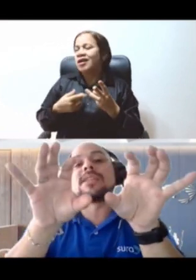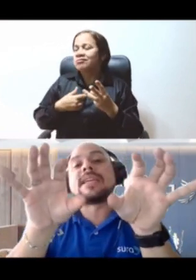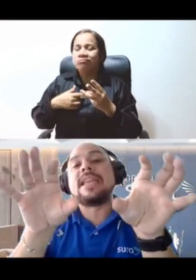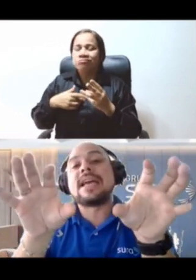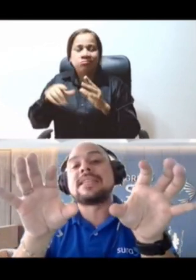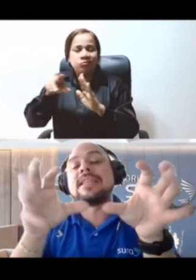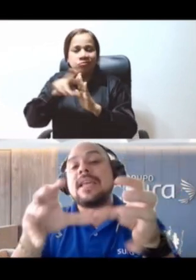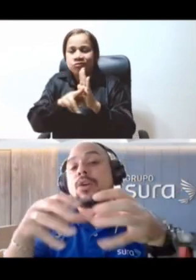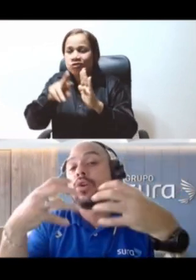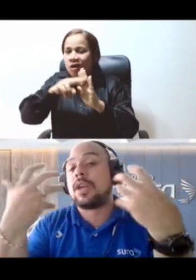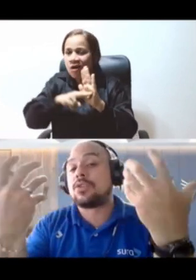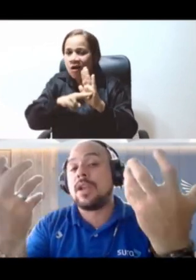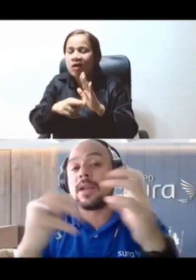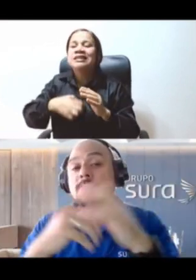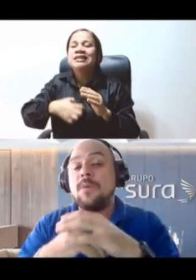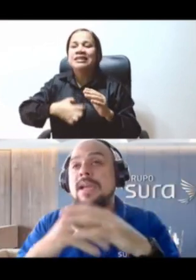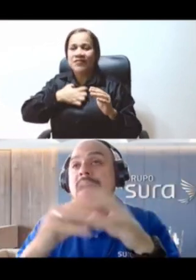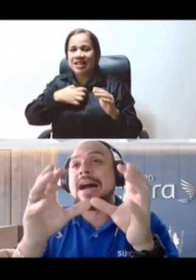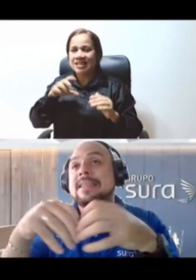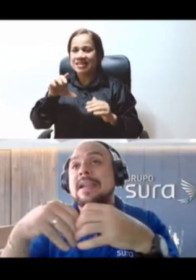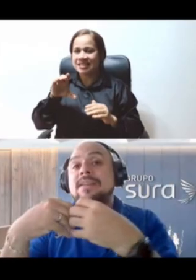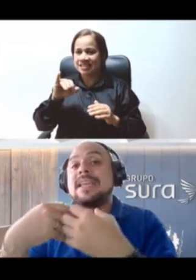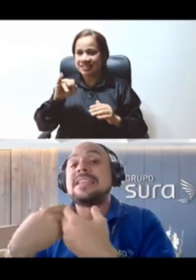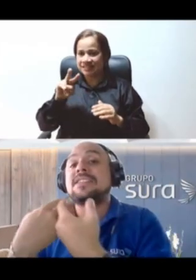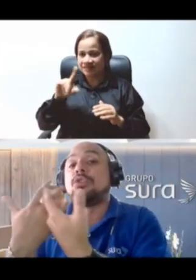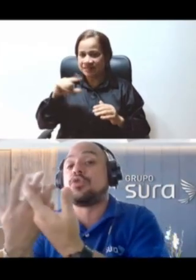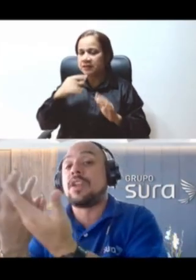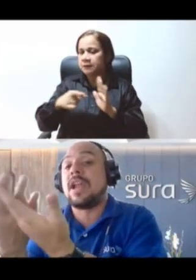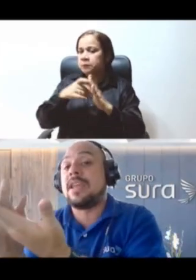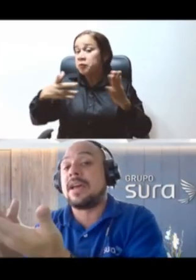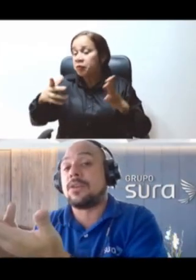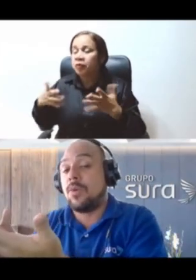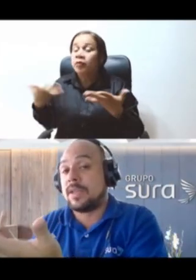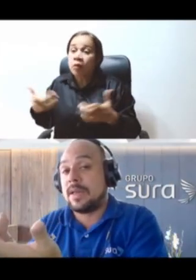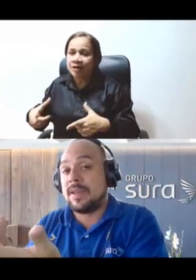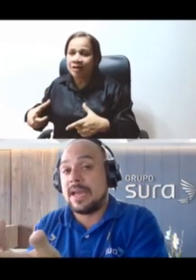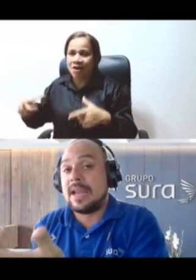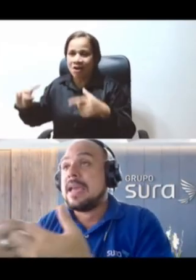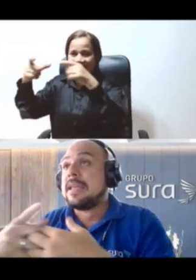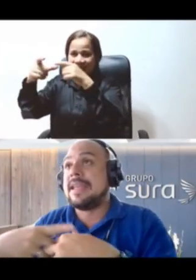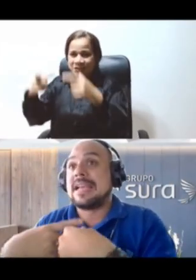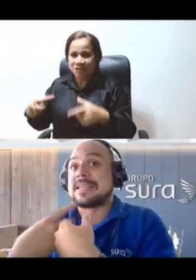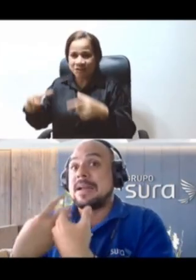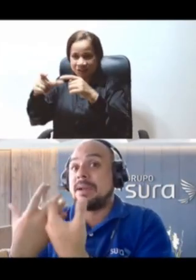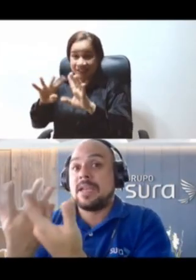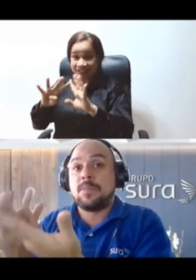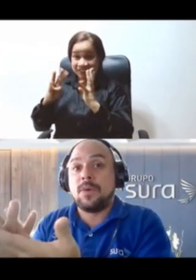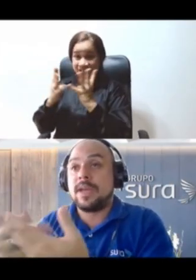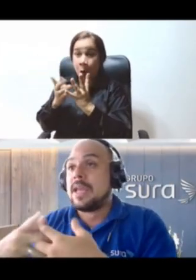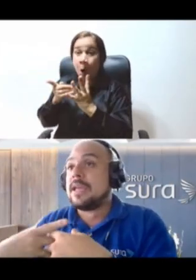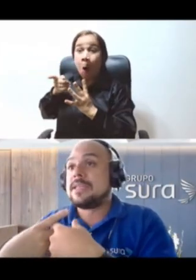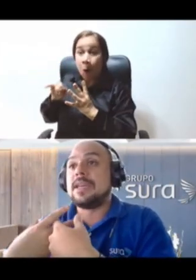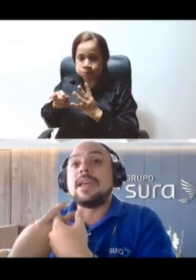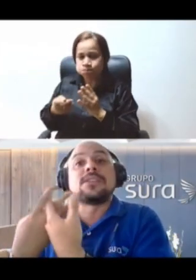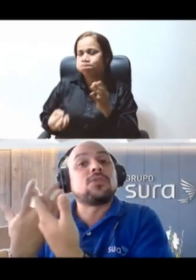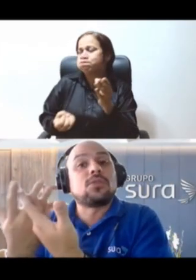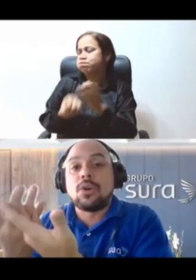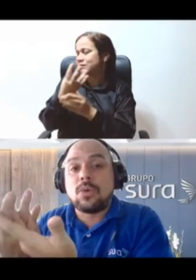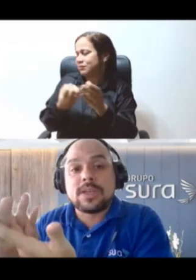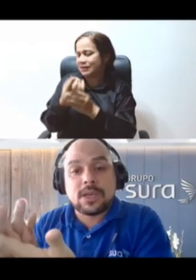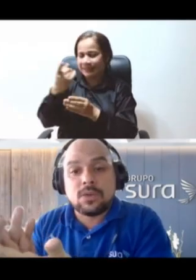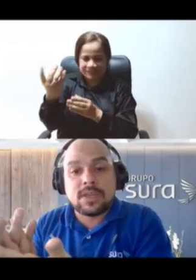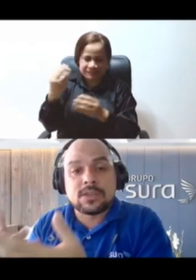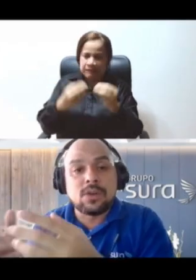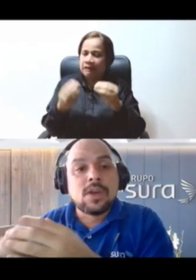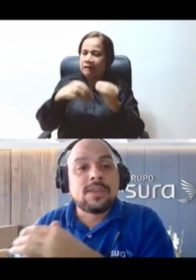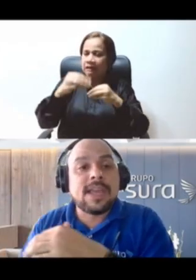todas esas normas que nacen del Congreso de la República a través de la institucionalidad gubernamental, de las ramas del poder. Sí,